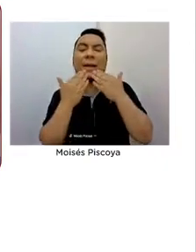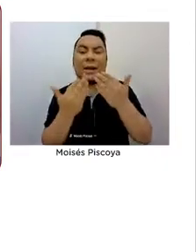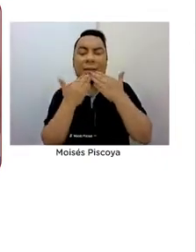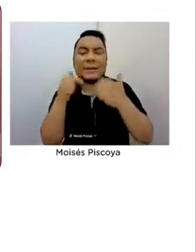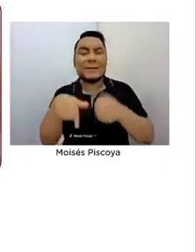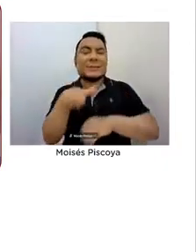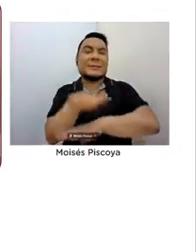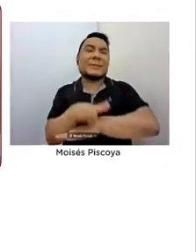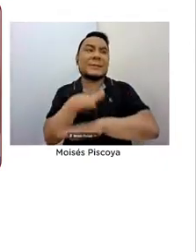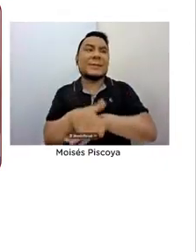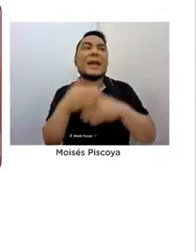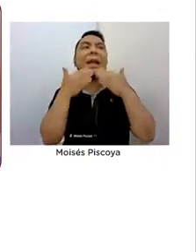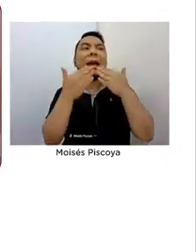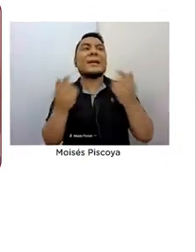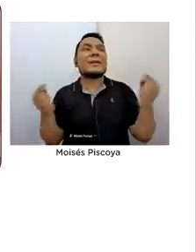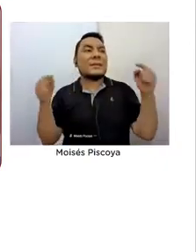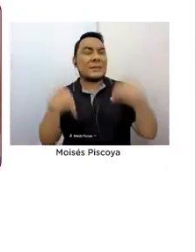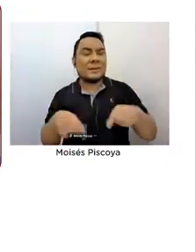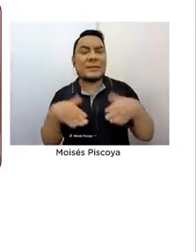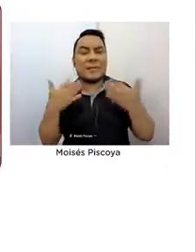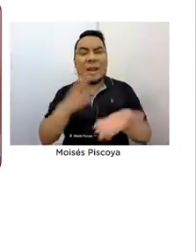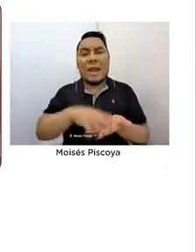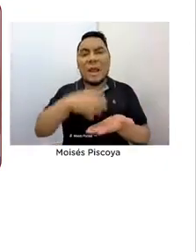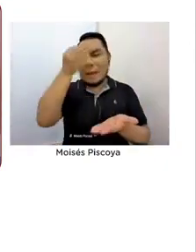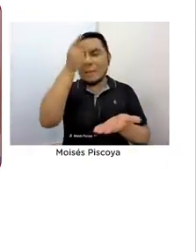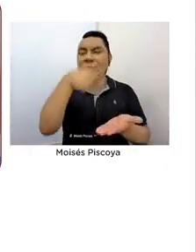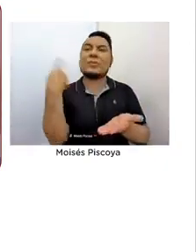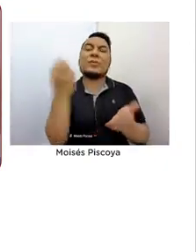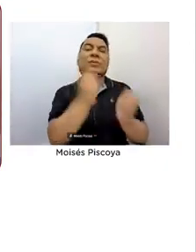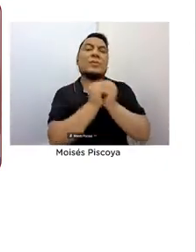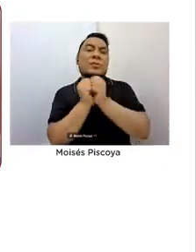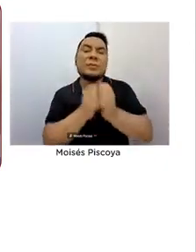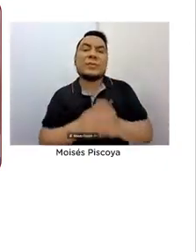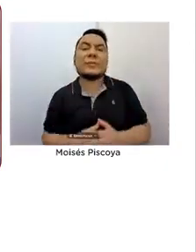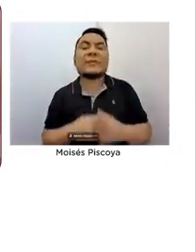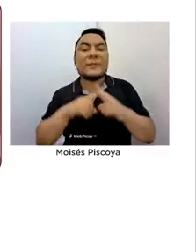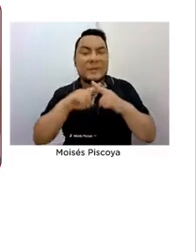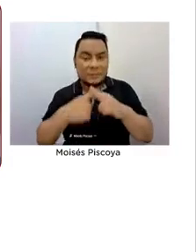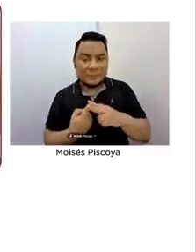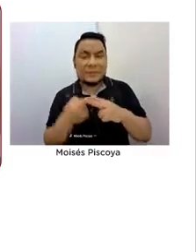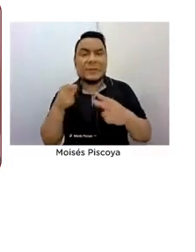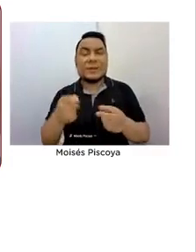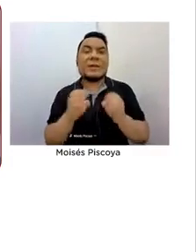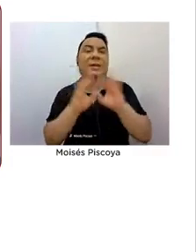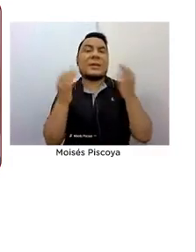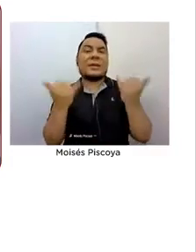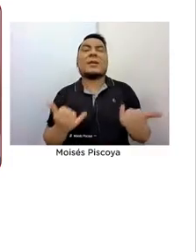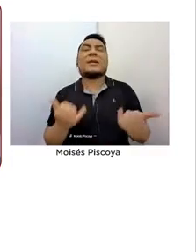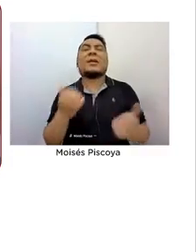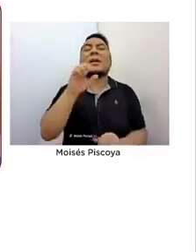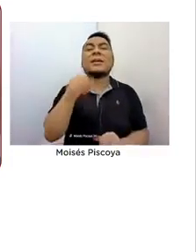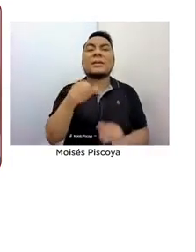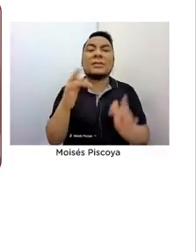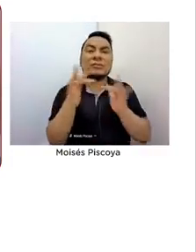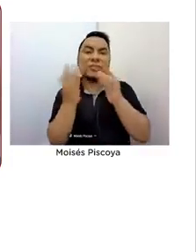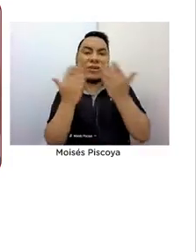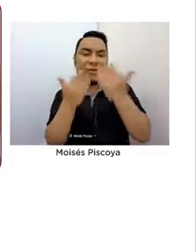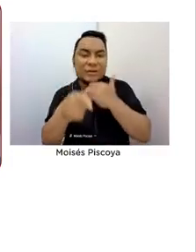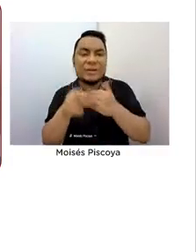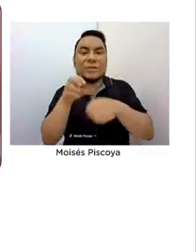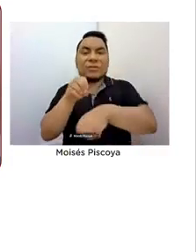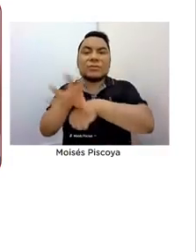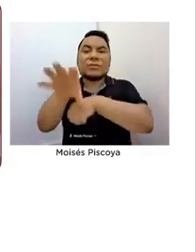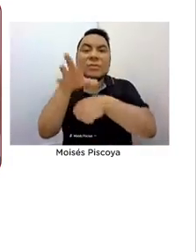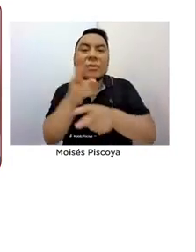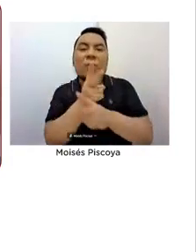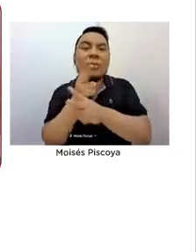tarde, gracias por estar aquí dispuestos a aprender todos juntos. Empecemos el día, nuestro webinar, orientaciones para el cuidado